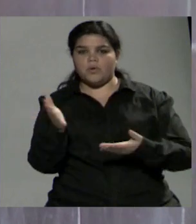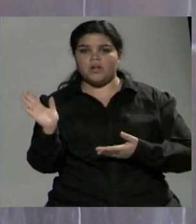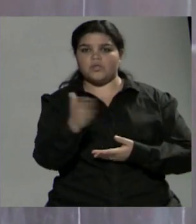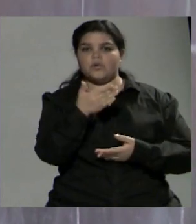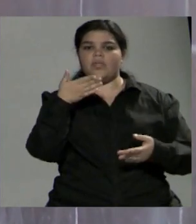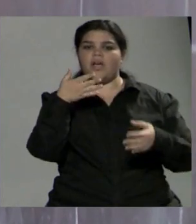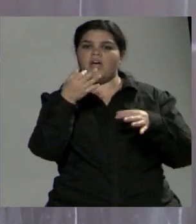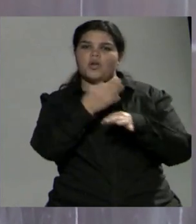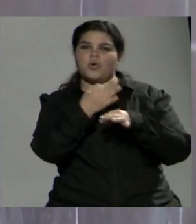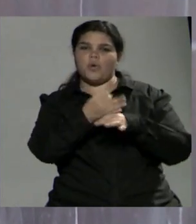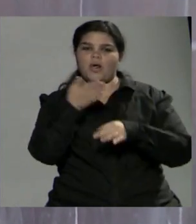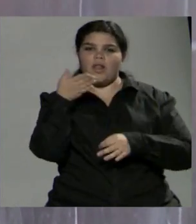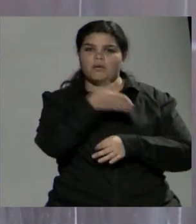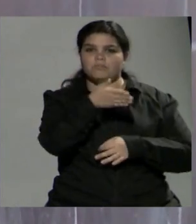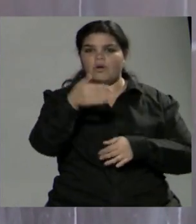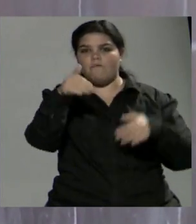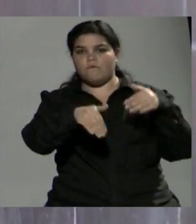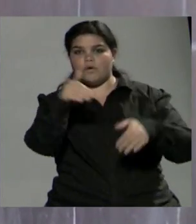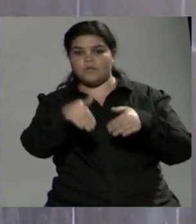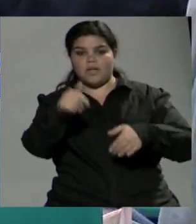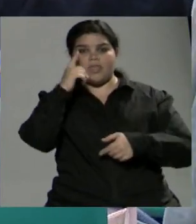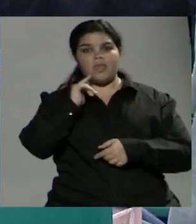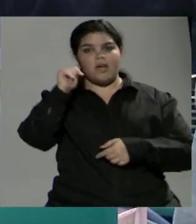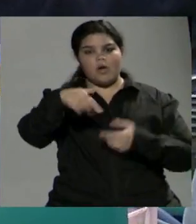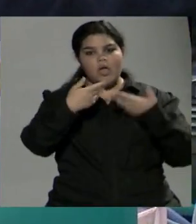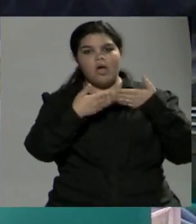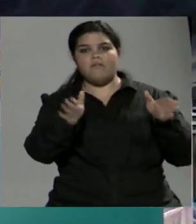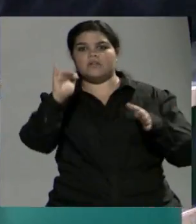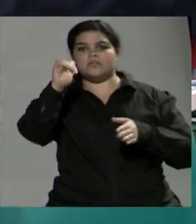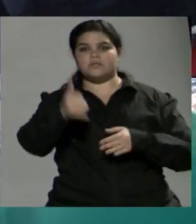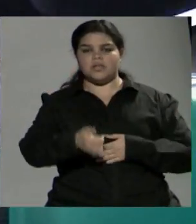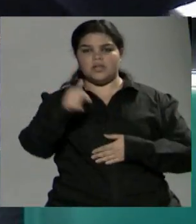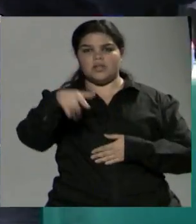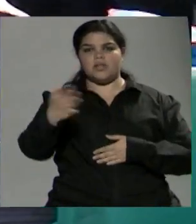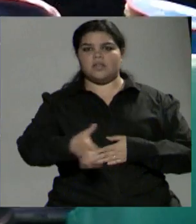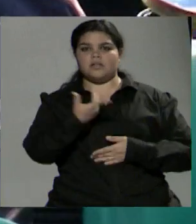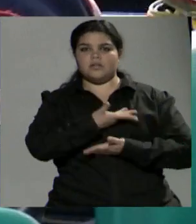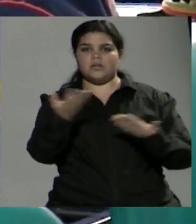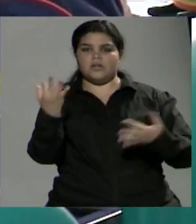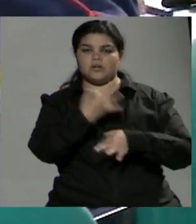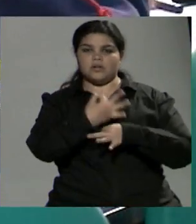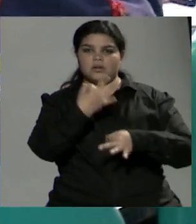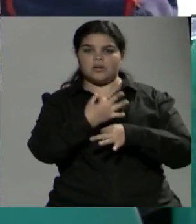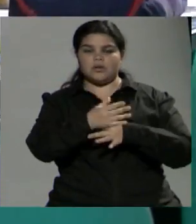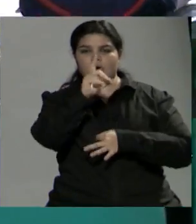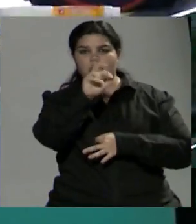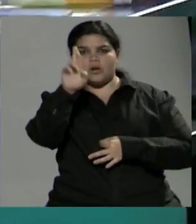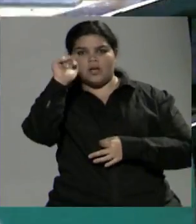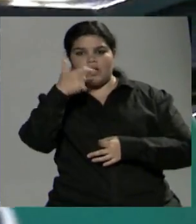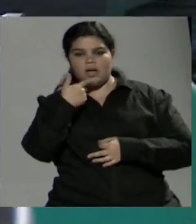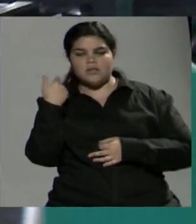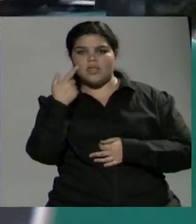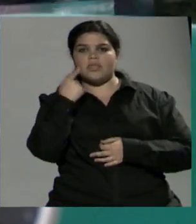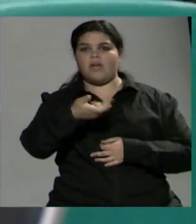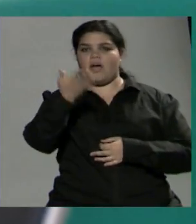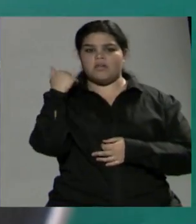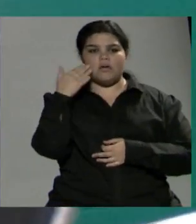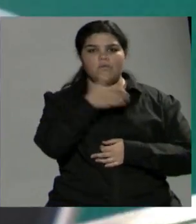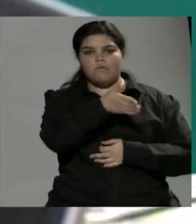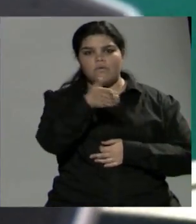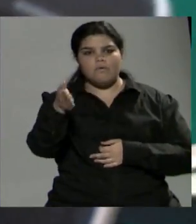las PASO, pero hoy abrieron sus puertas. El director de la DGE, Jaime Correas, recorrió ayer las escuelas y dijo que estaban